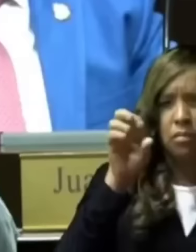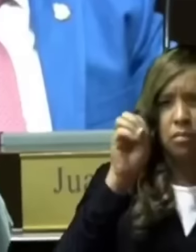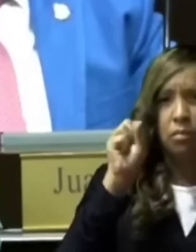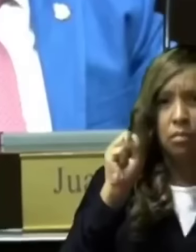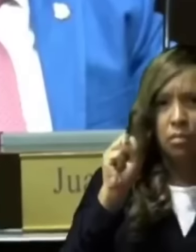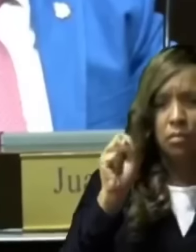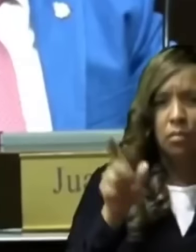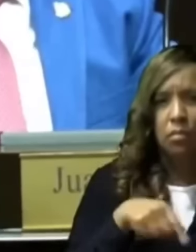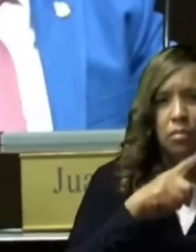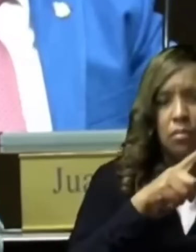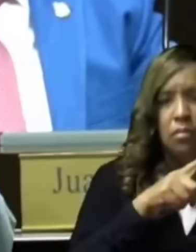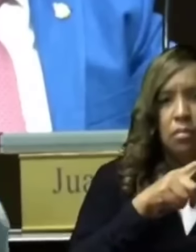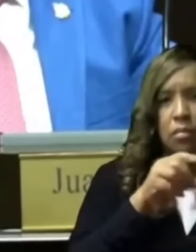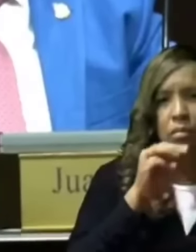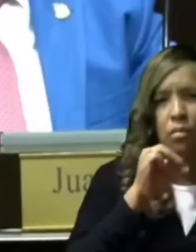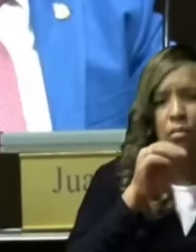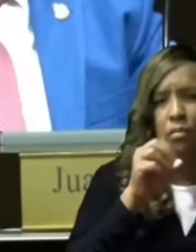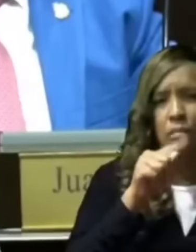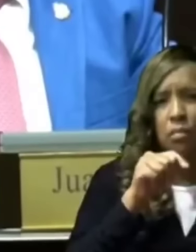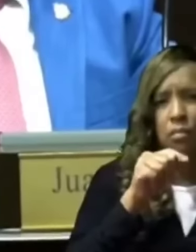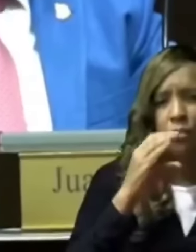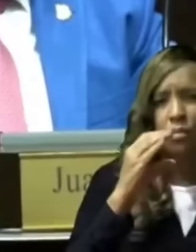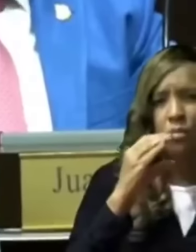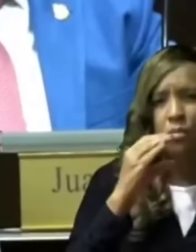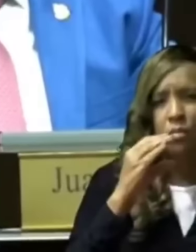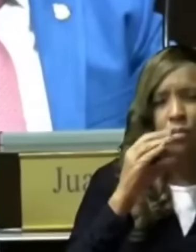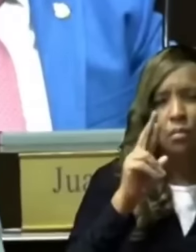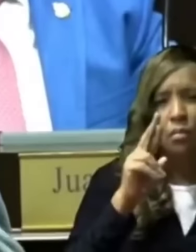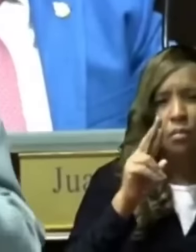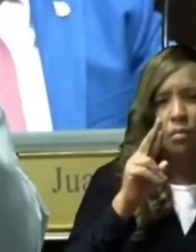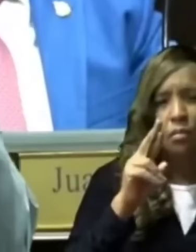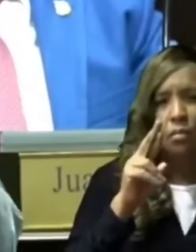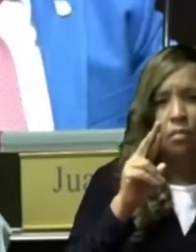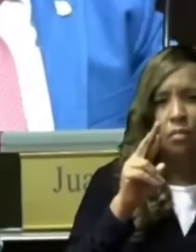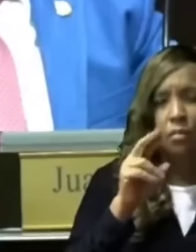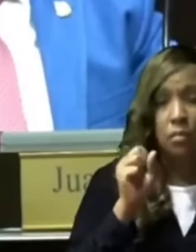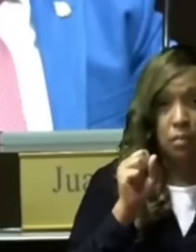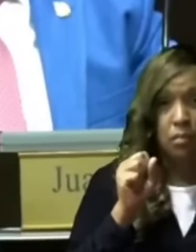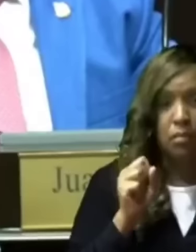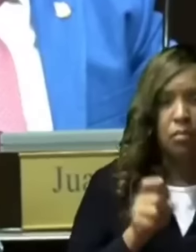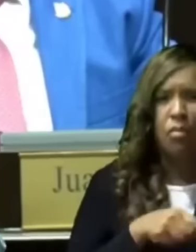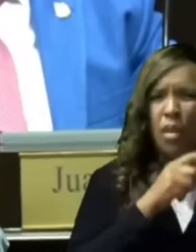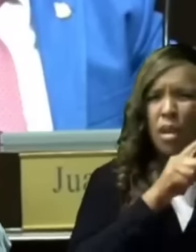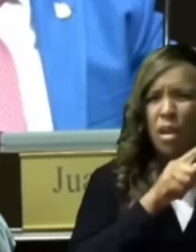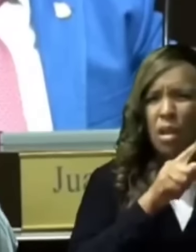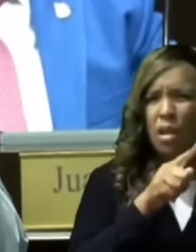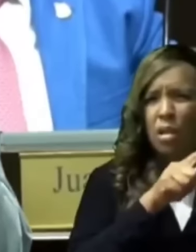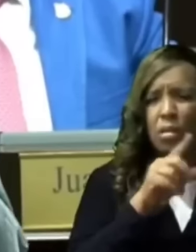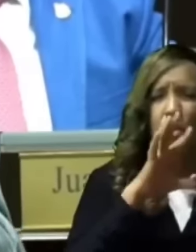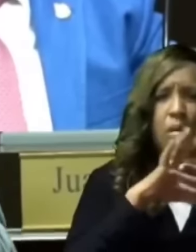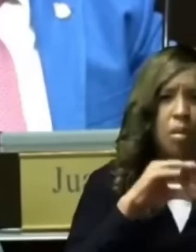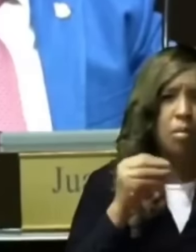En su época sostuvieron lo siguiente: la creación